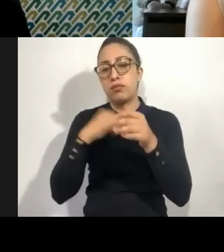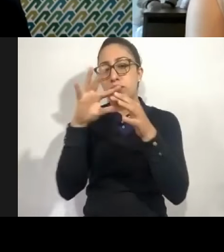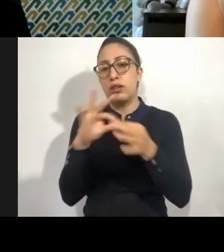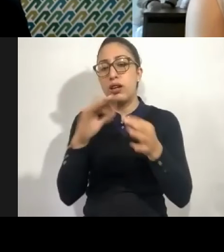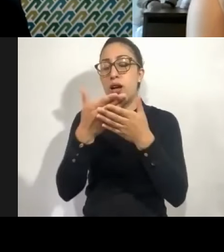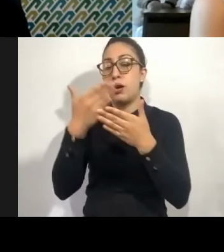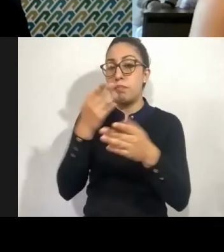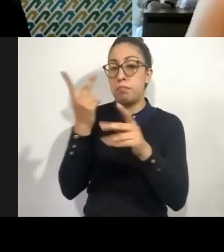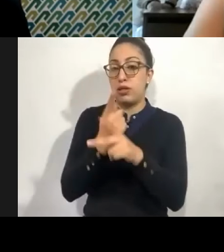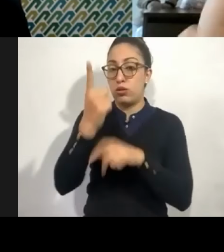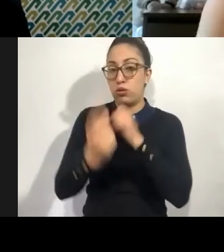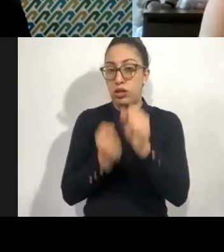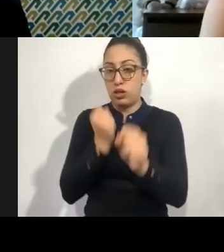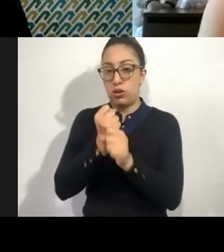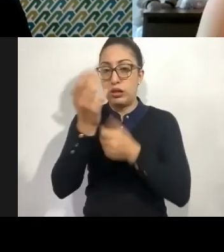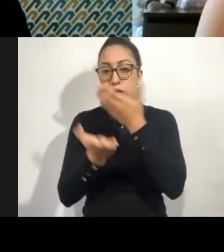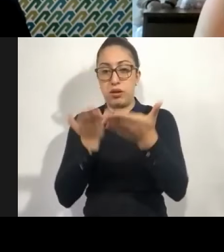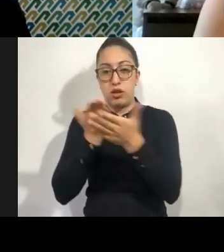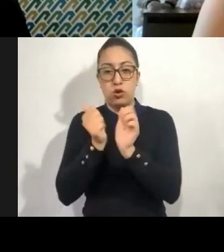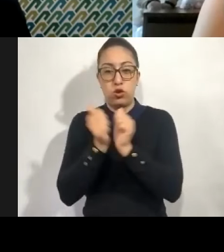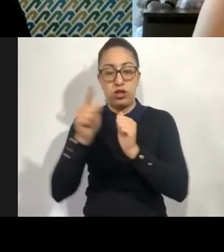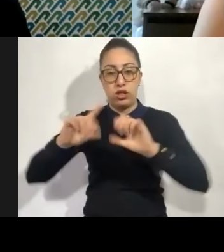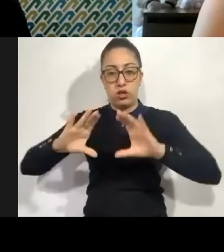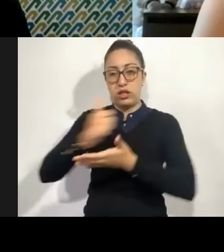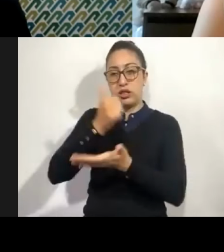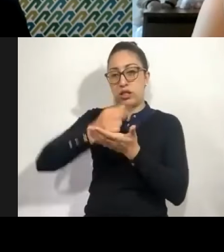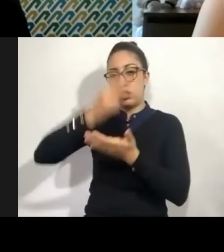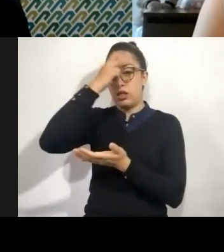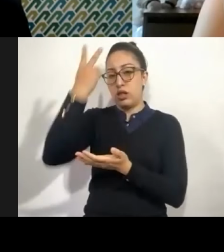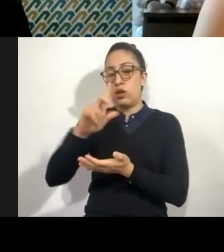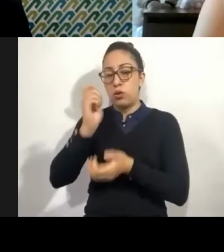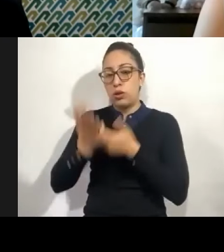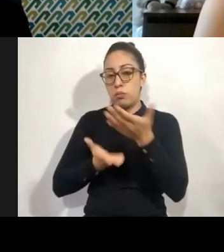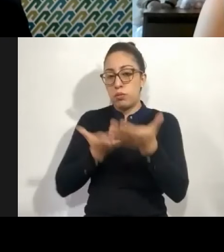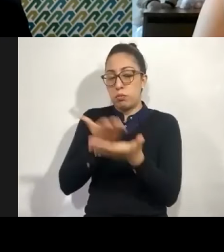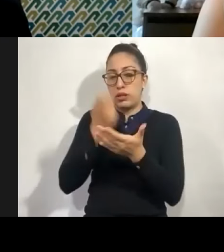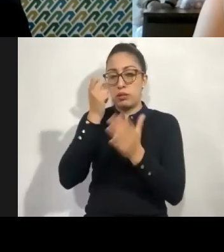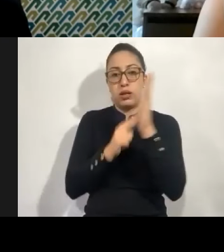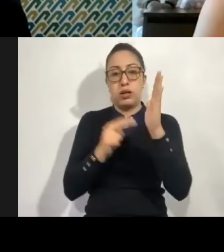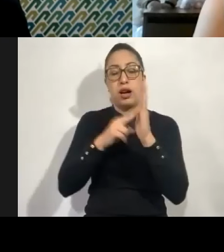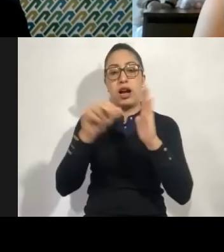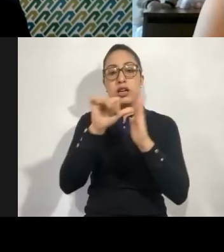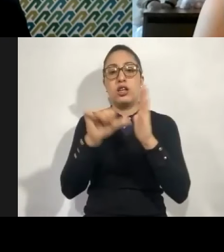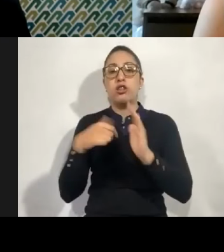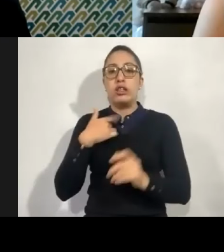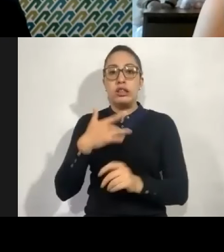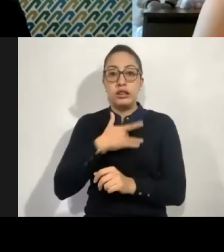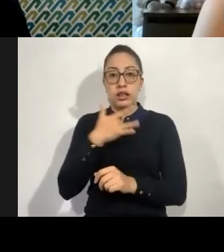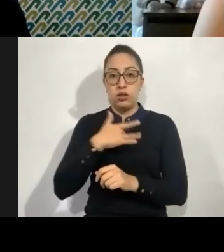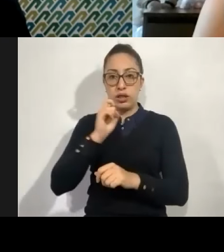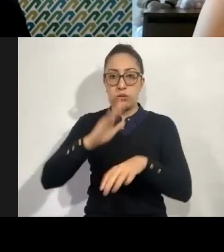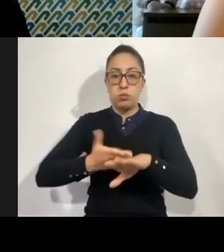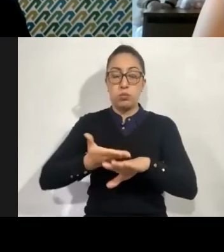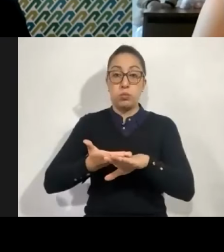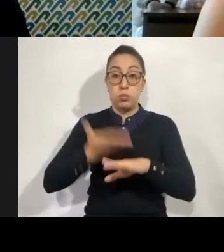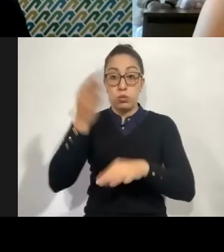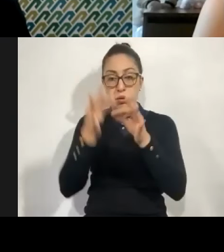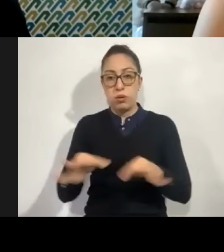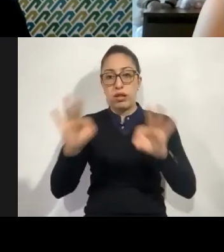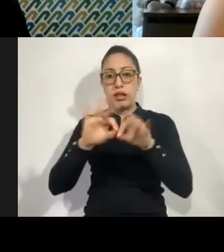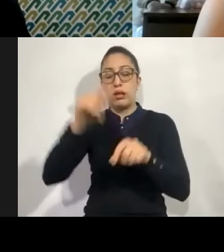propuso al Congreso de la Ciudad una reforma, consideramos que de carácter estructural en materia de acceso a